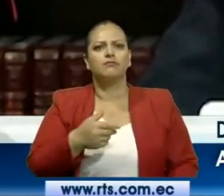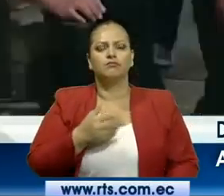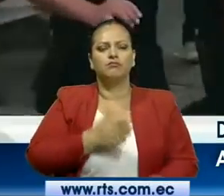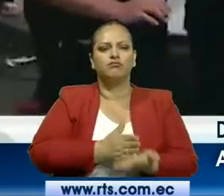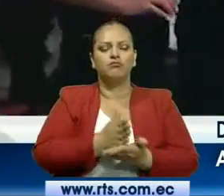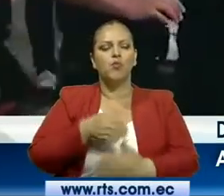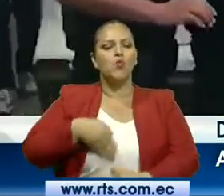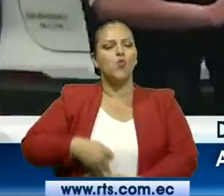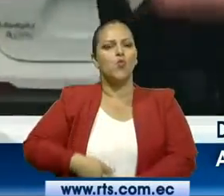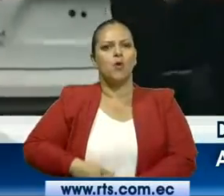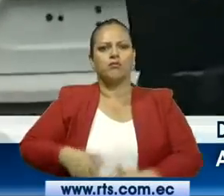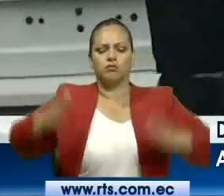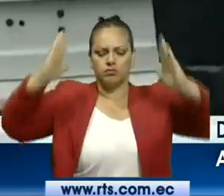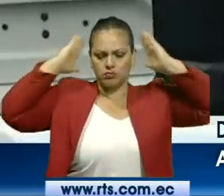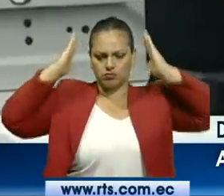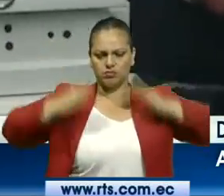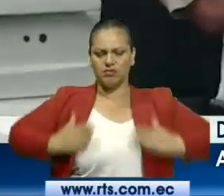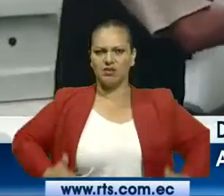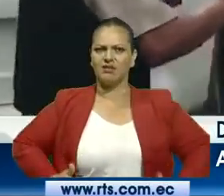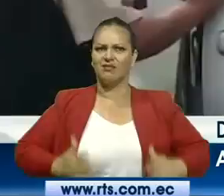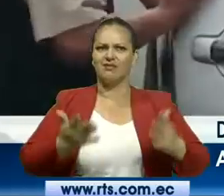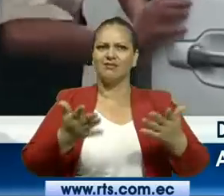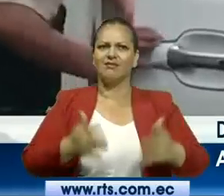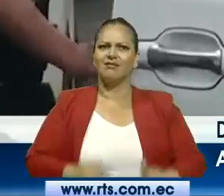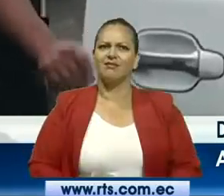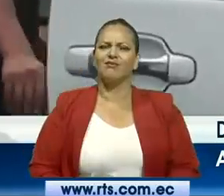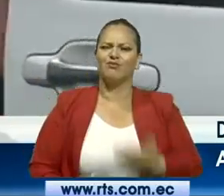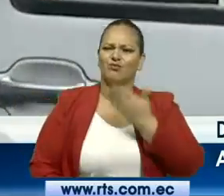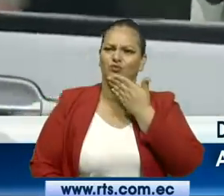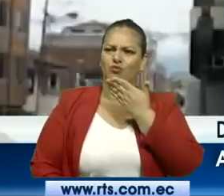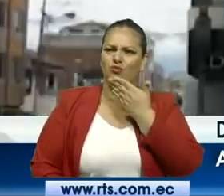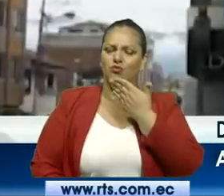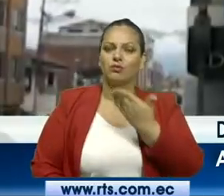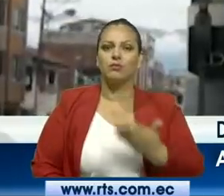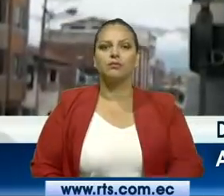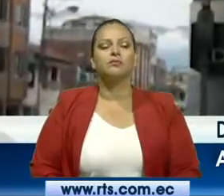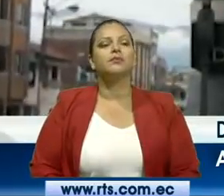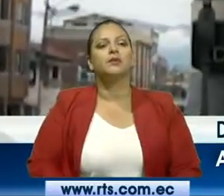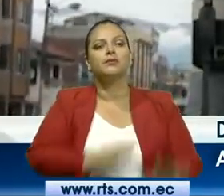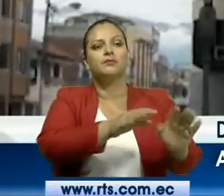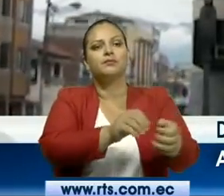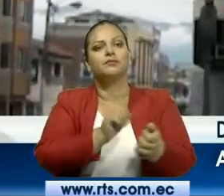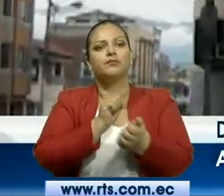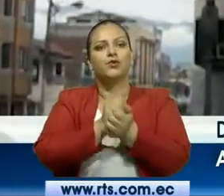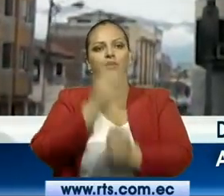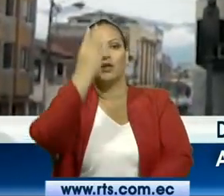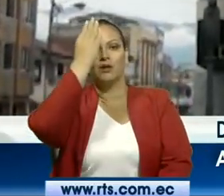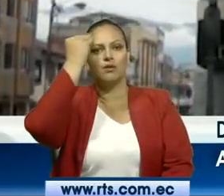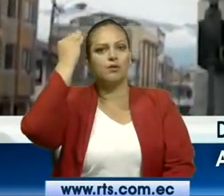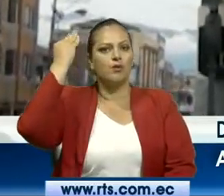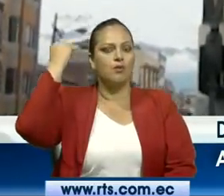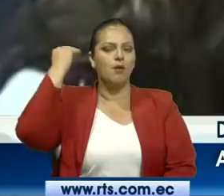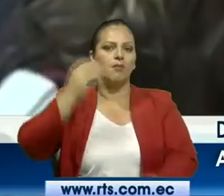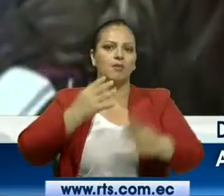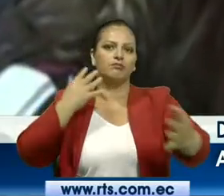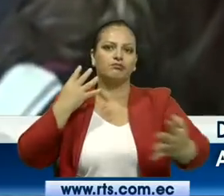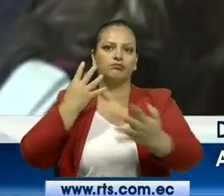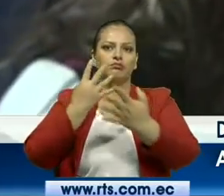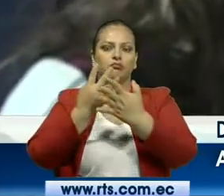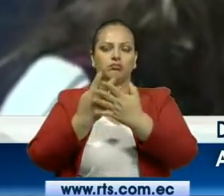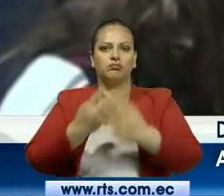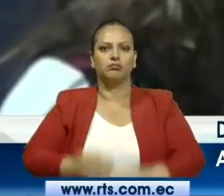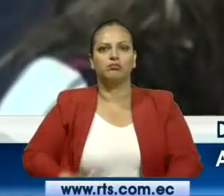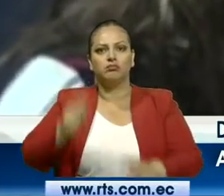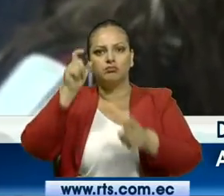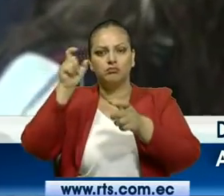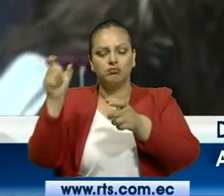por omisión. El detenido fue trasladado hasta la ciudad de Riobamba. Mientras tanto, Fiscalía habría encontrado el arma homicida y otros elementos